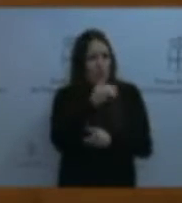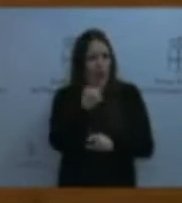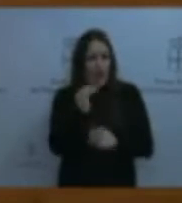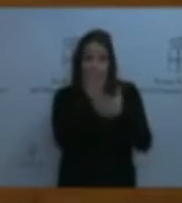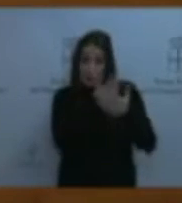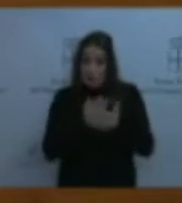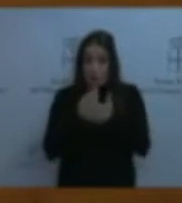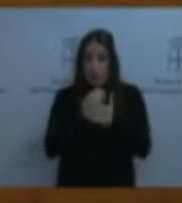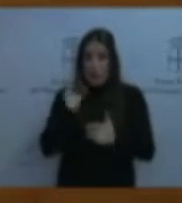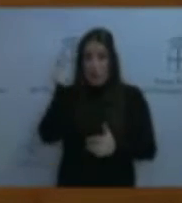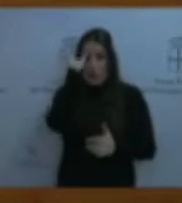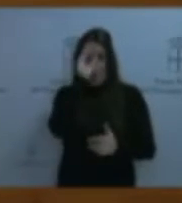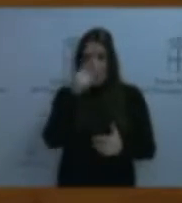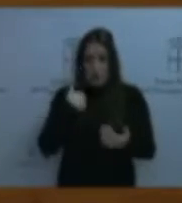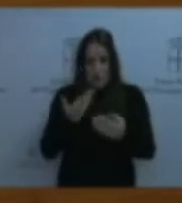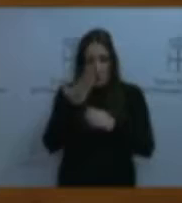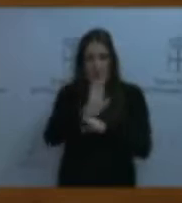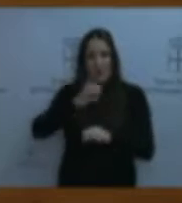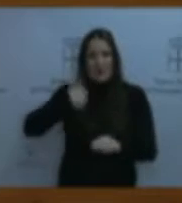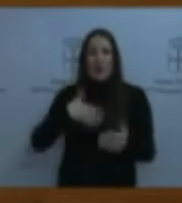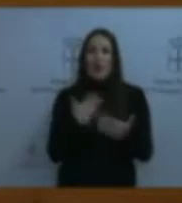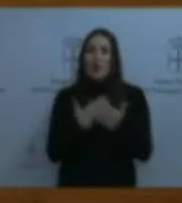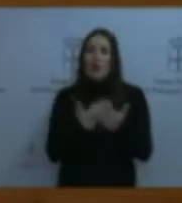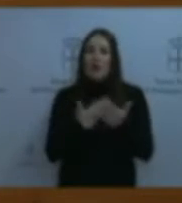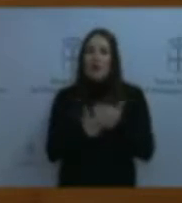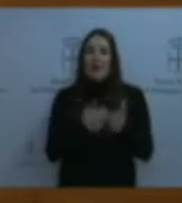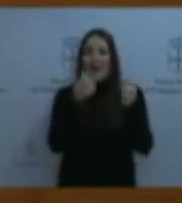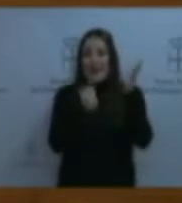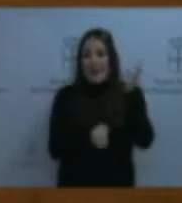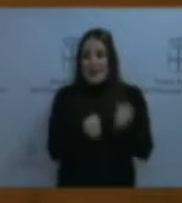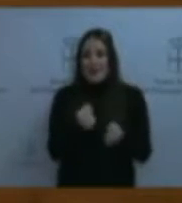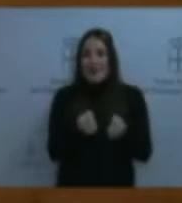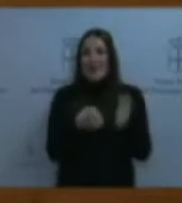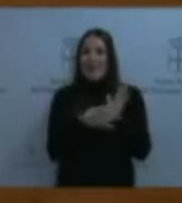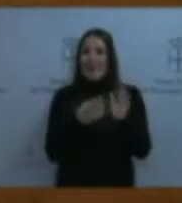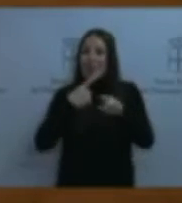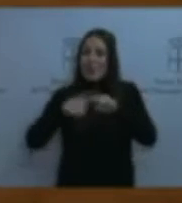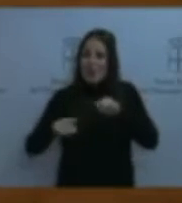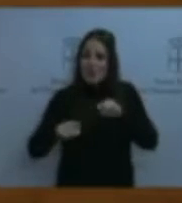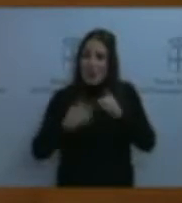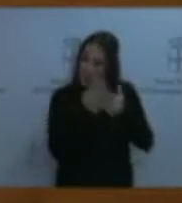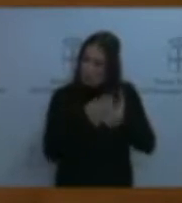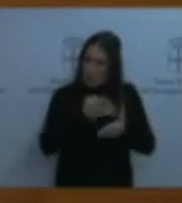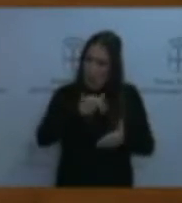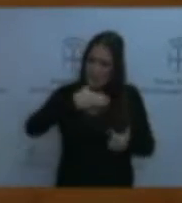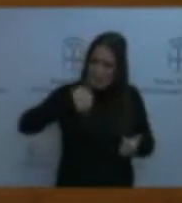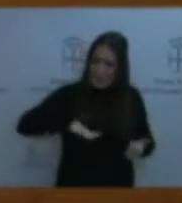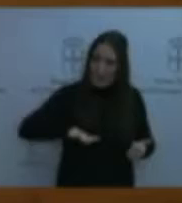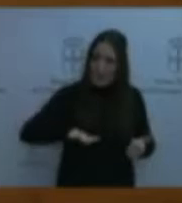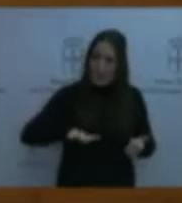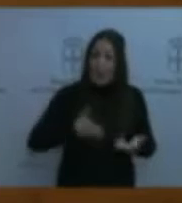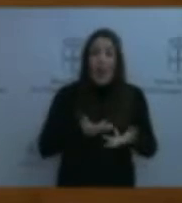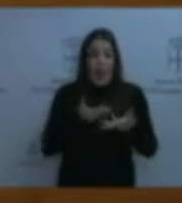estudios científicos, ya los he enseñado, que certifican una leche de calidad diferenciada. Los tenemos. Hay